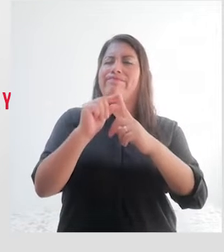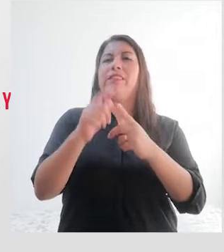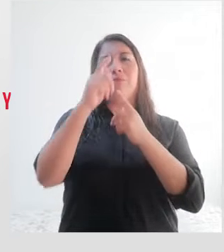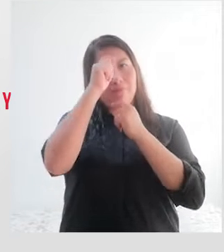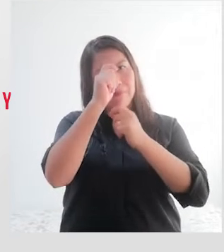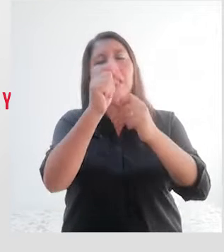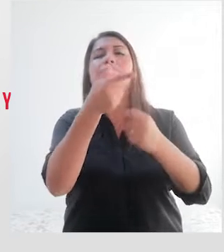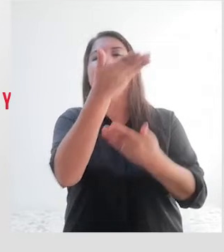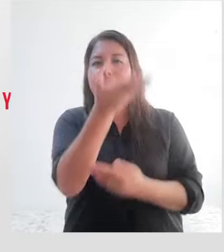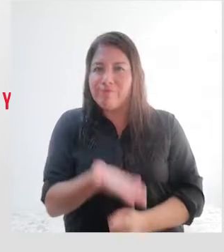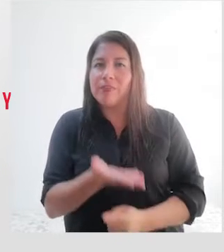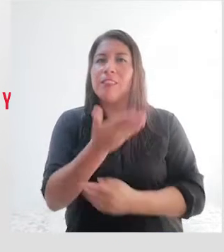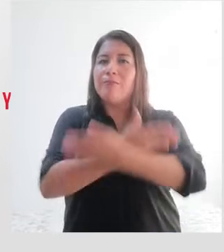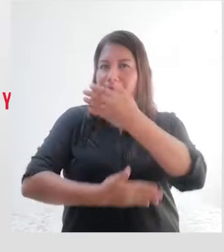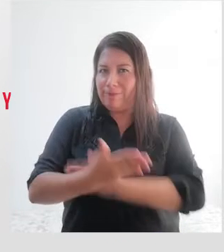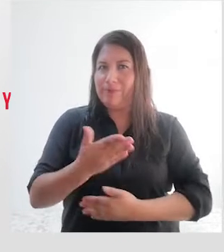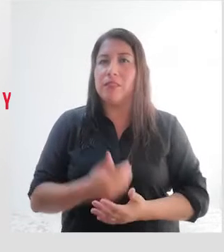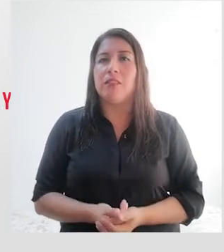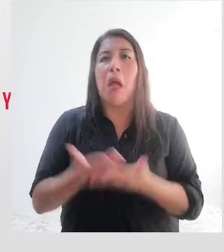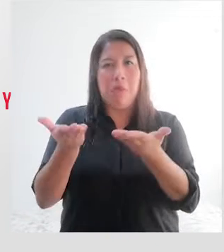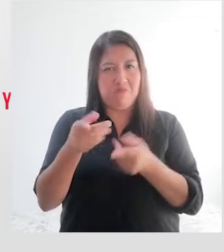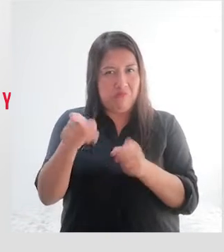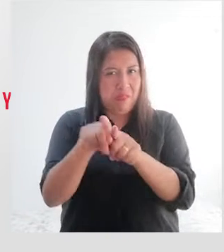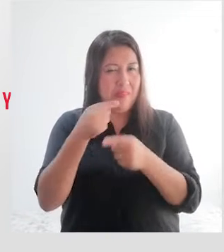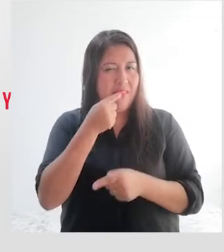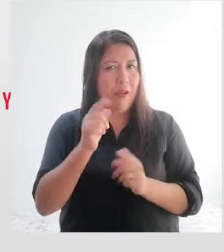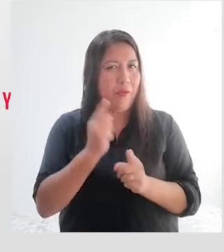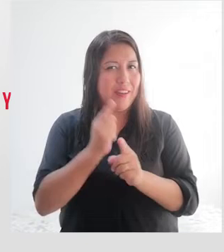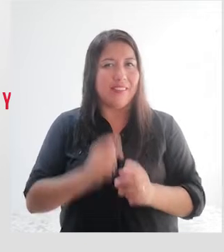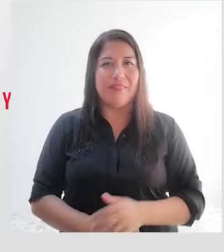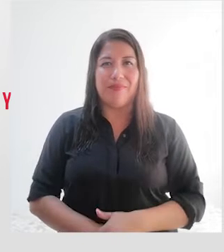con discapacidad. Ahora te invito a que lo digas tú también.